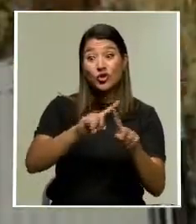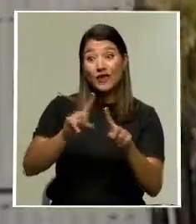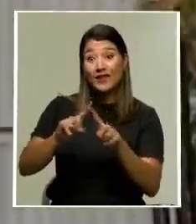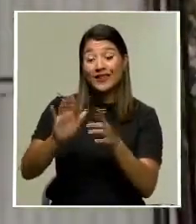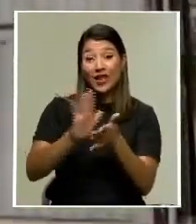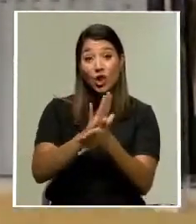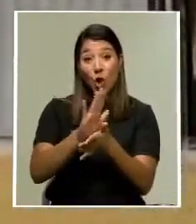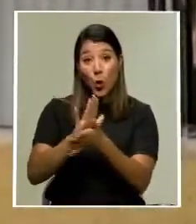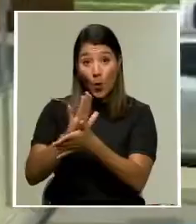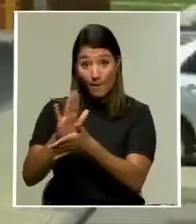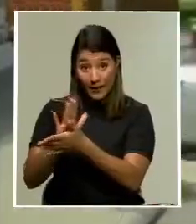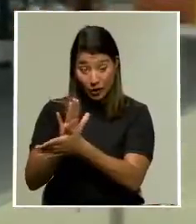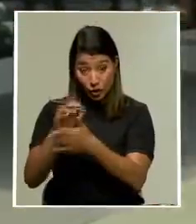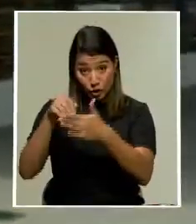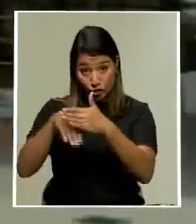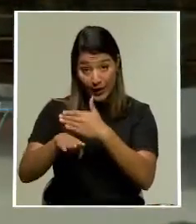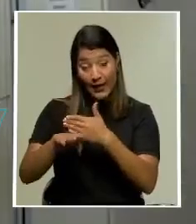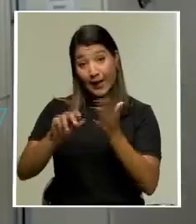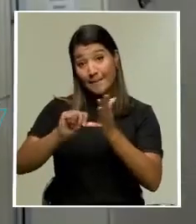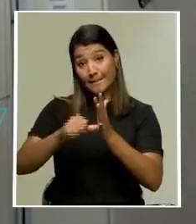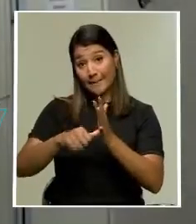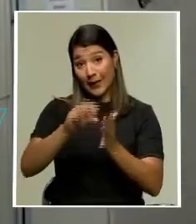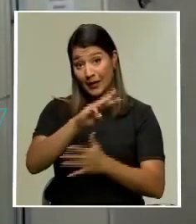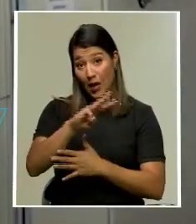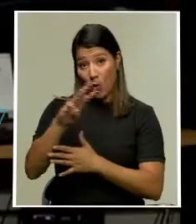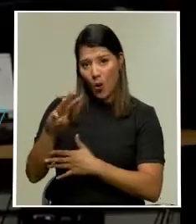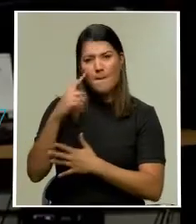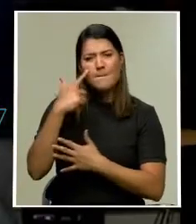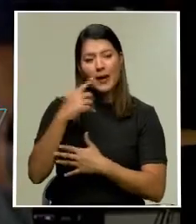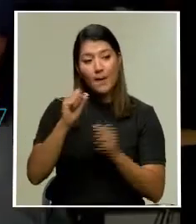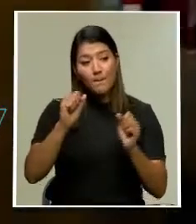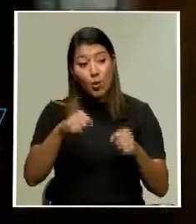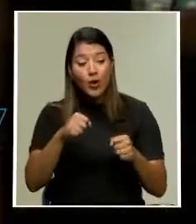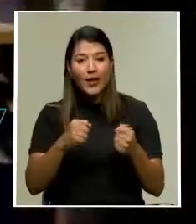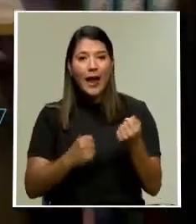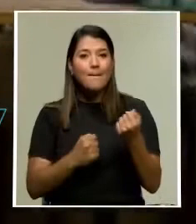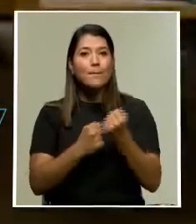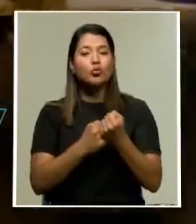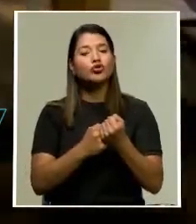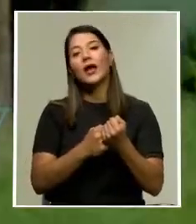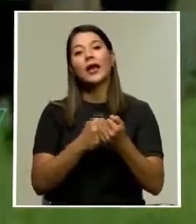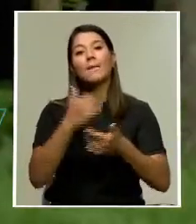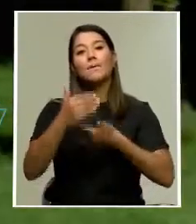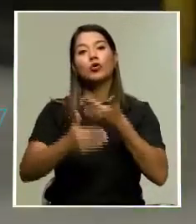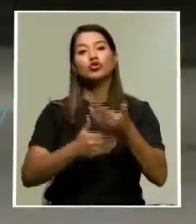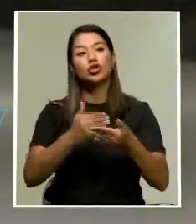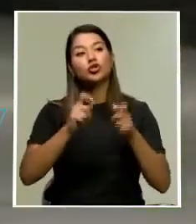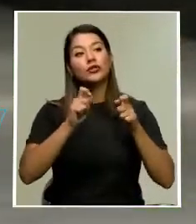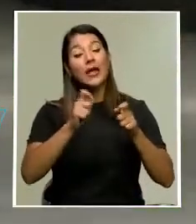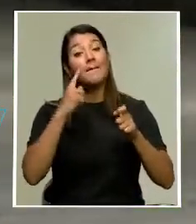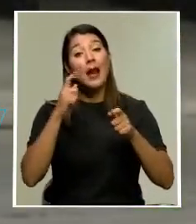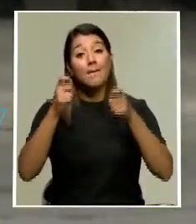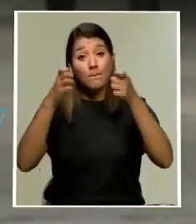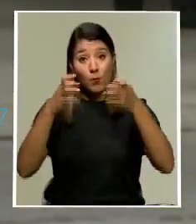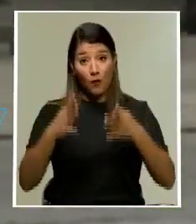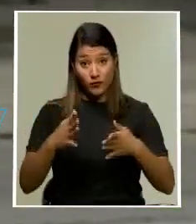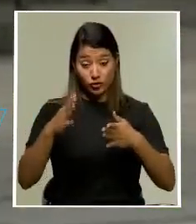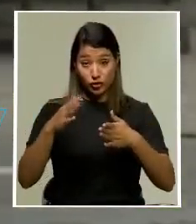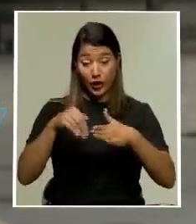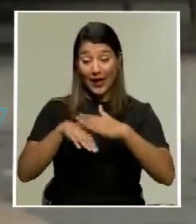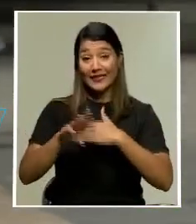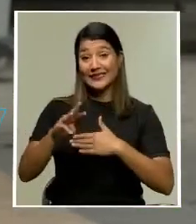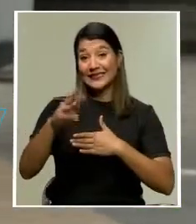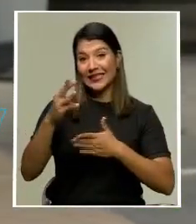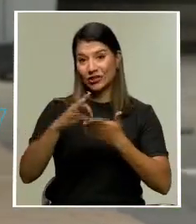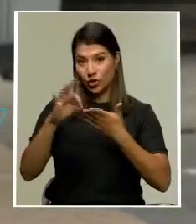web para apoyar el proceso de enseñanza de los profesores de matemática de sexto año de escuela. El material, que cuenta con